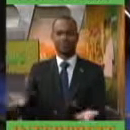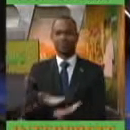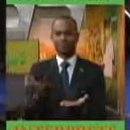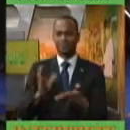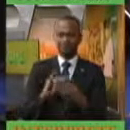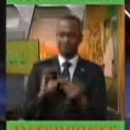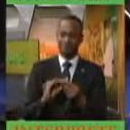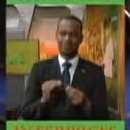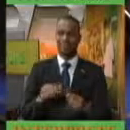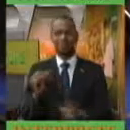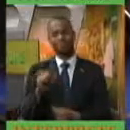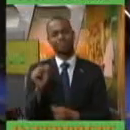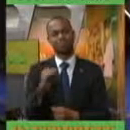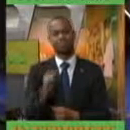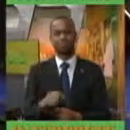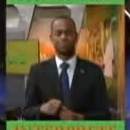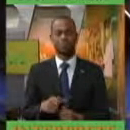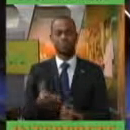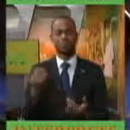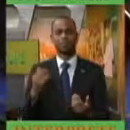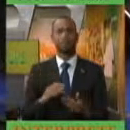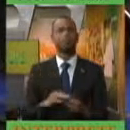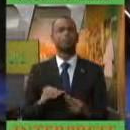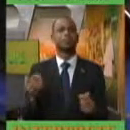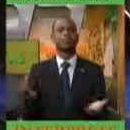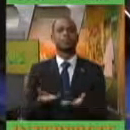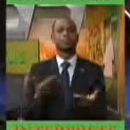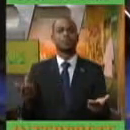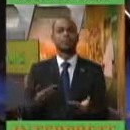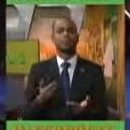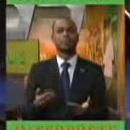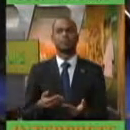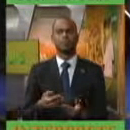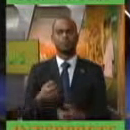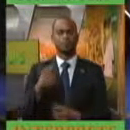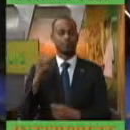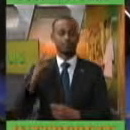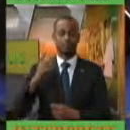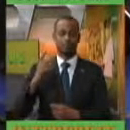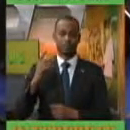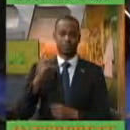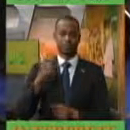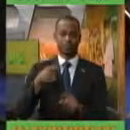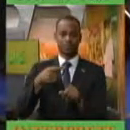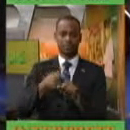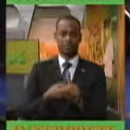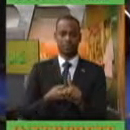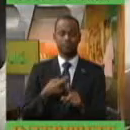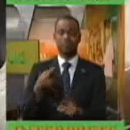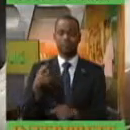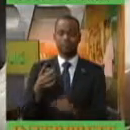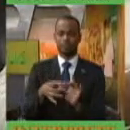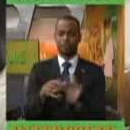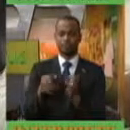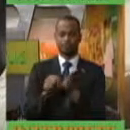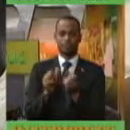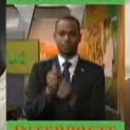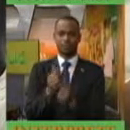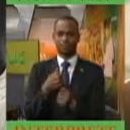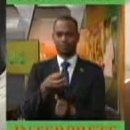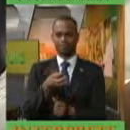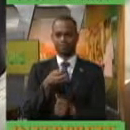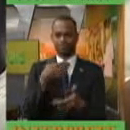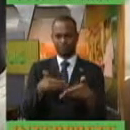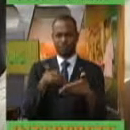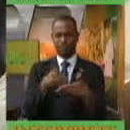contó algo. Sí, sí. Completa, Henry, lo que por nos aquí, faltaba. El pasado mes de abril, próximo a la